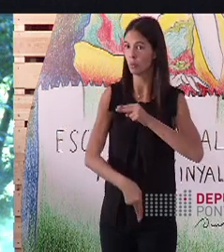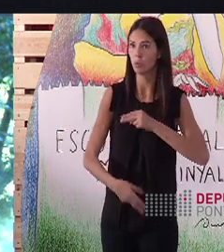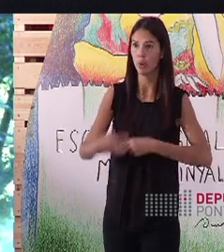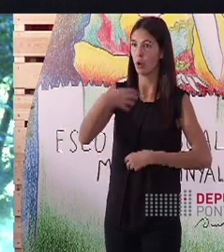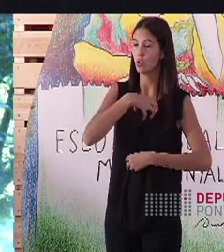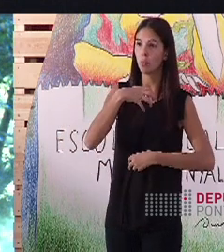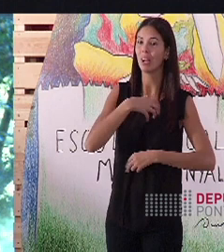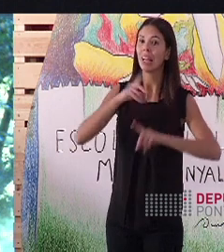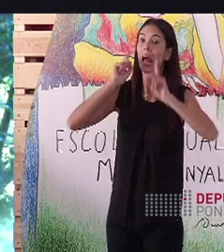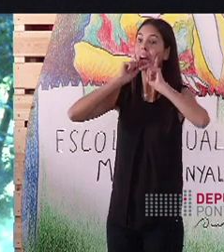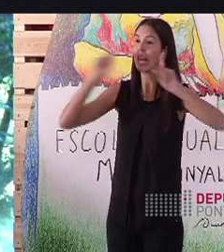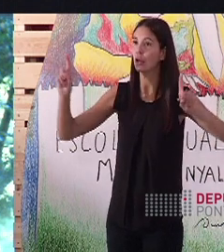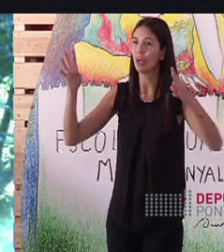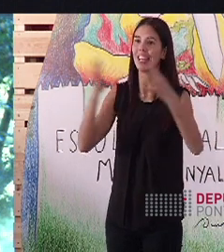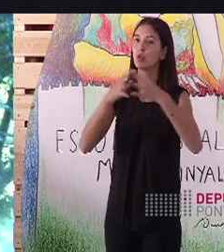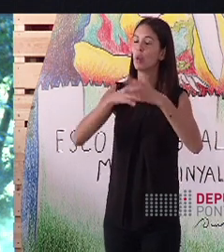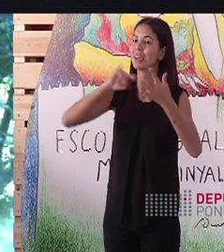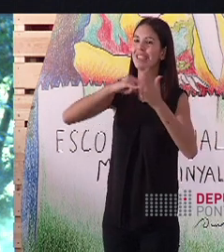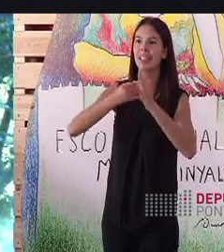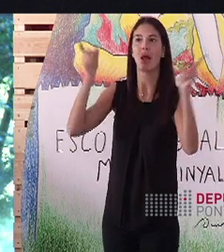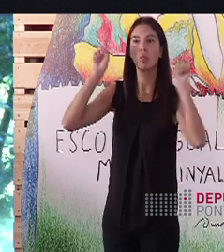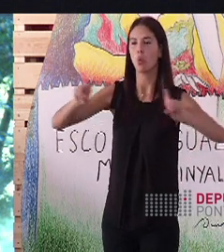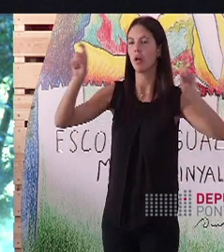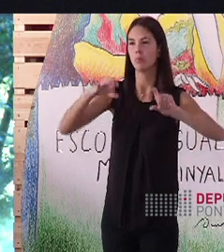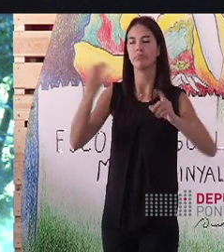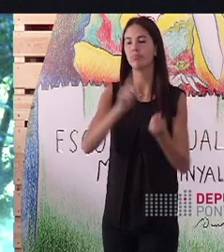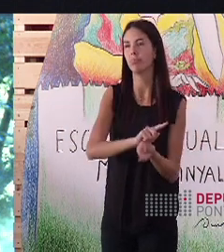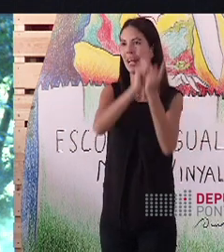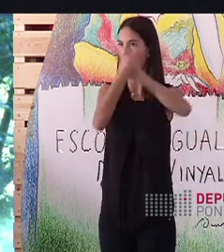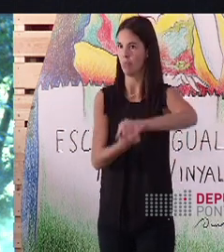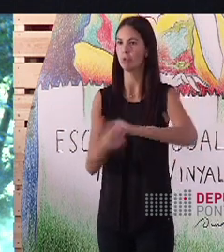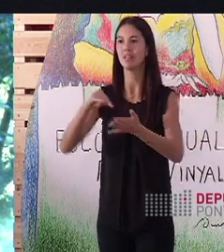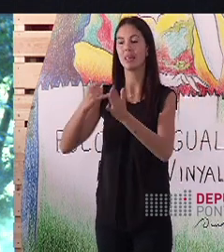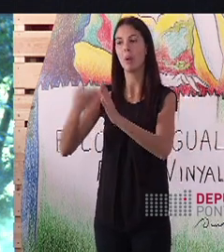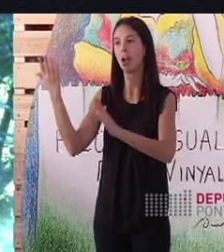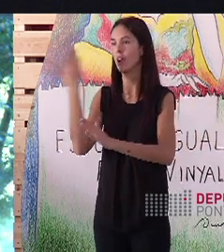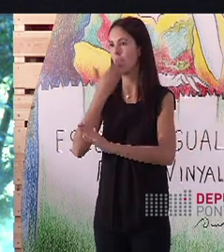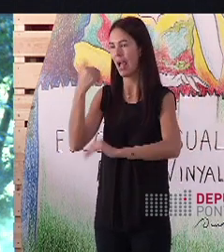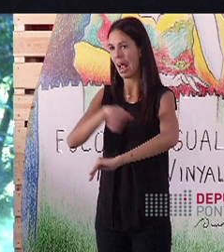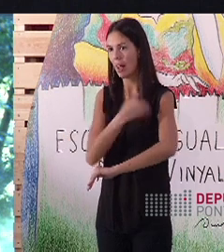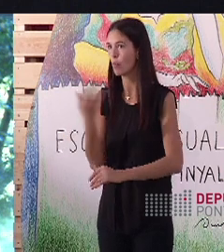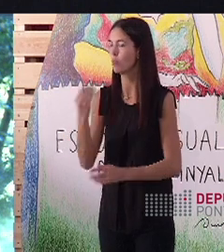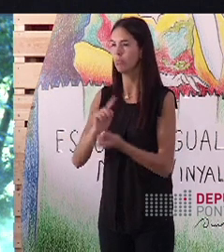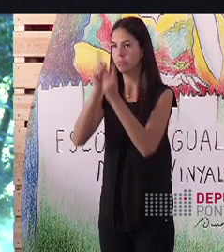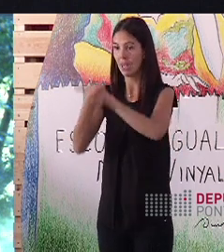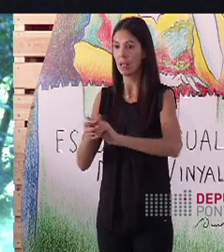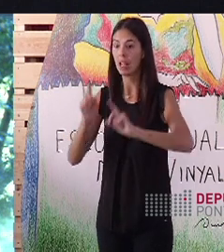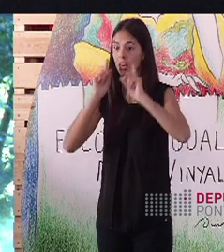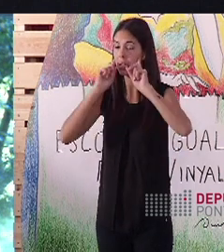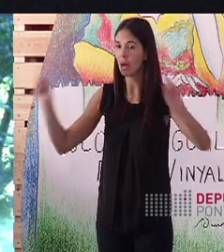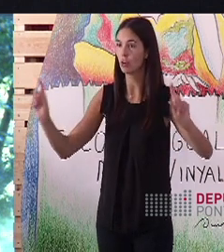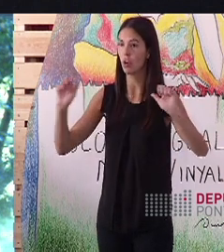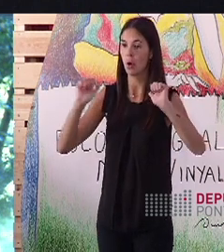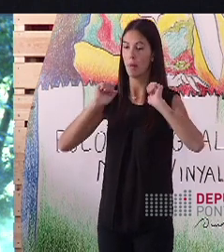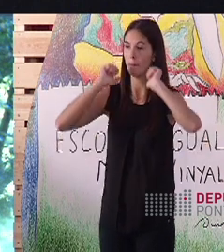reestructura completamente el sistema educativo y el sistema académico. Si no logramos